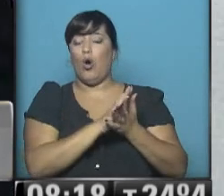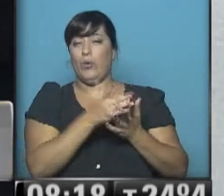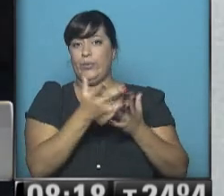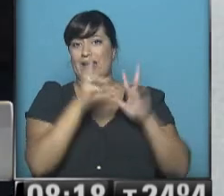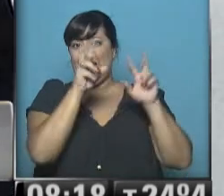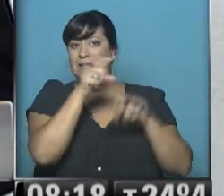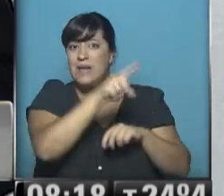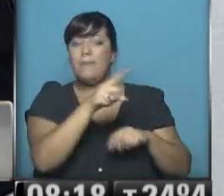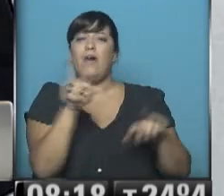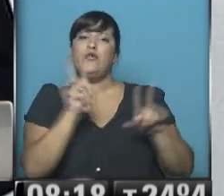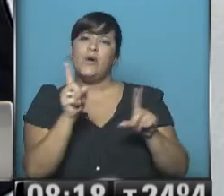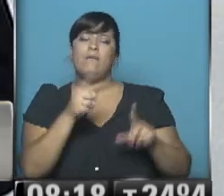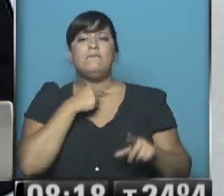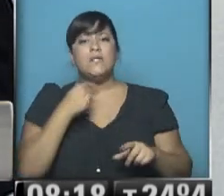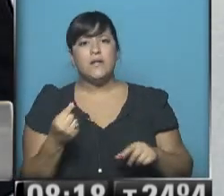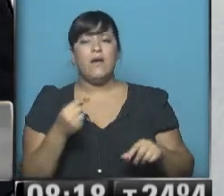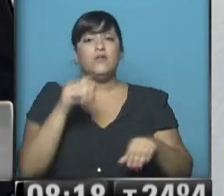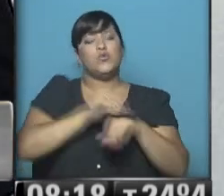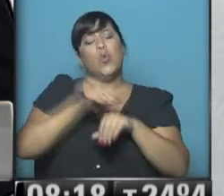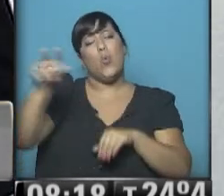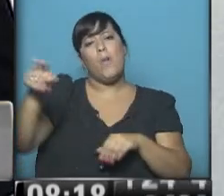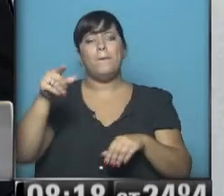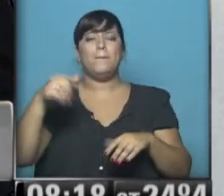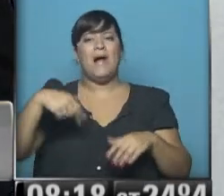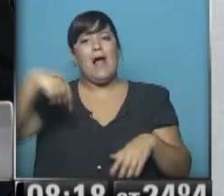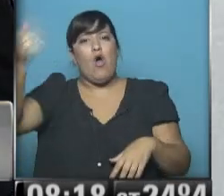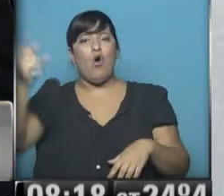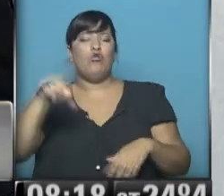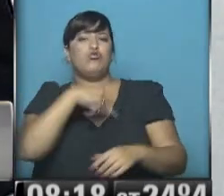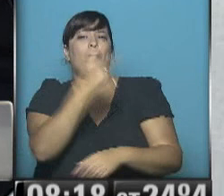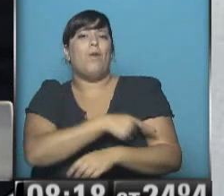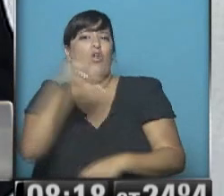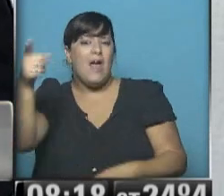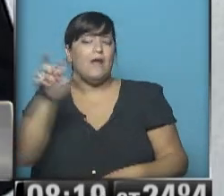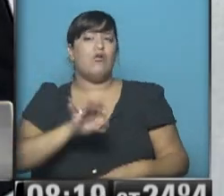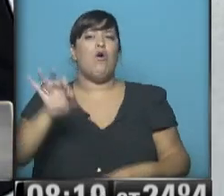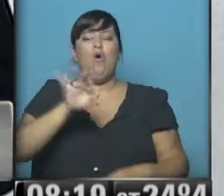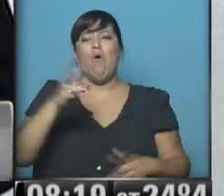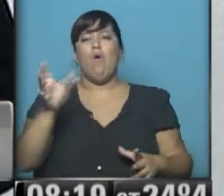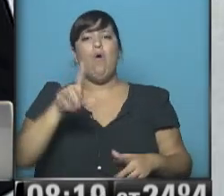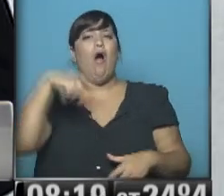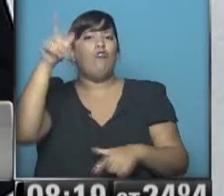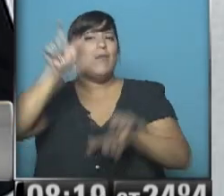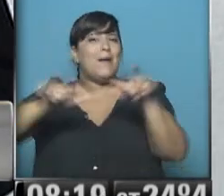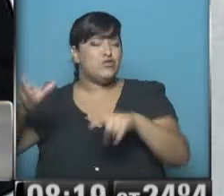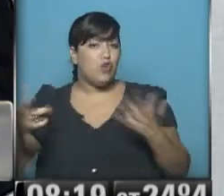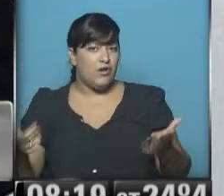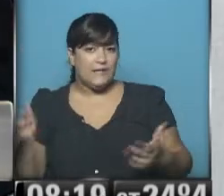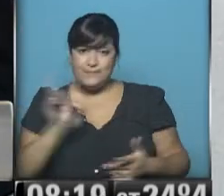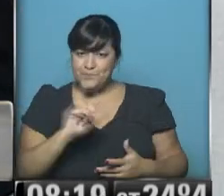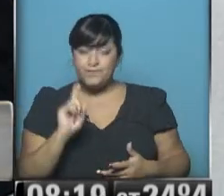pretender transferir culpas o responsabilidades a otros poderes del estado oa otros miembros de la sociedad yo creo que hoy